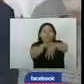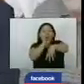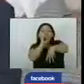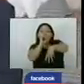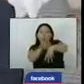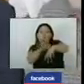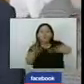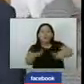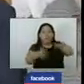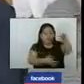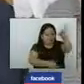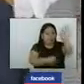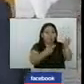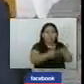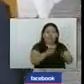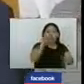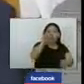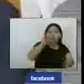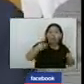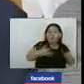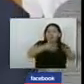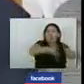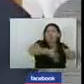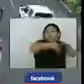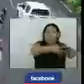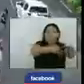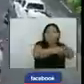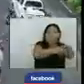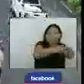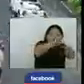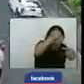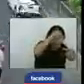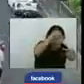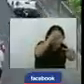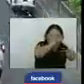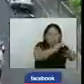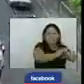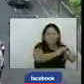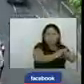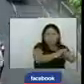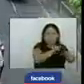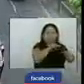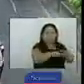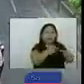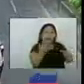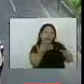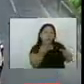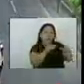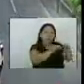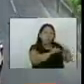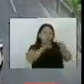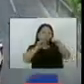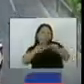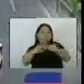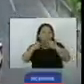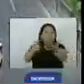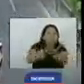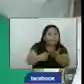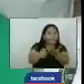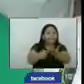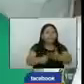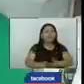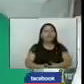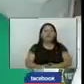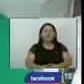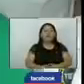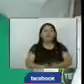Aseguran que el documento se encuentra desde hace dos años dentro de la Comisión de Trabajo y Previsión Social y aún no ha bajado al Pleno Legislativo.